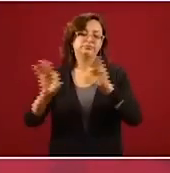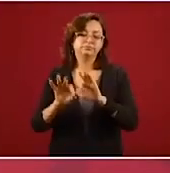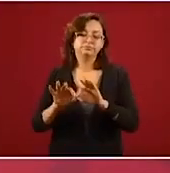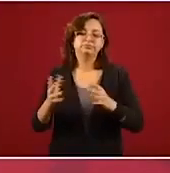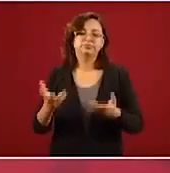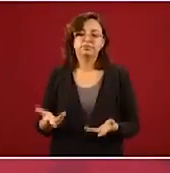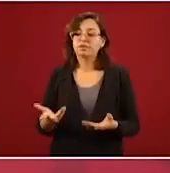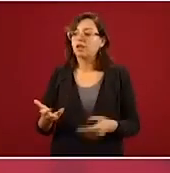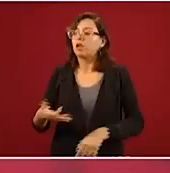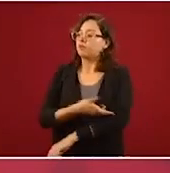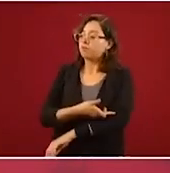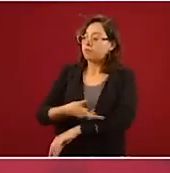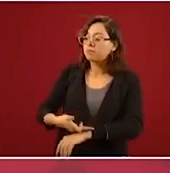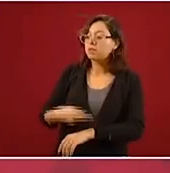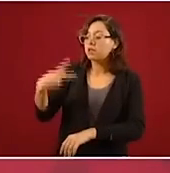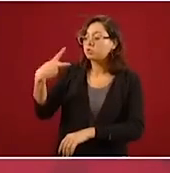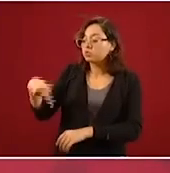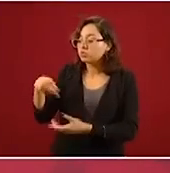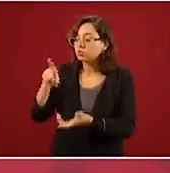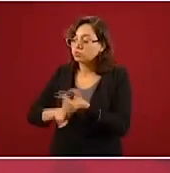la economía familiar.